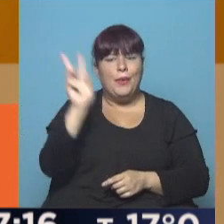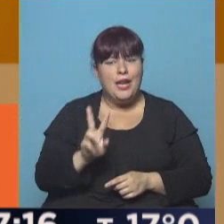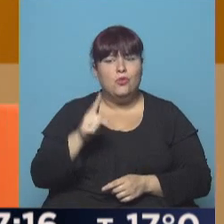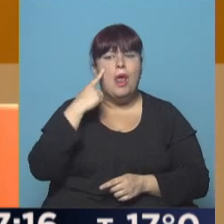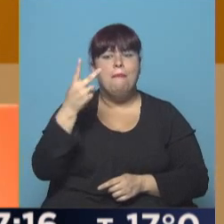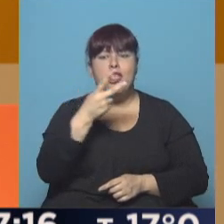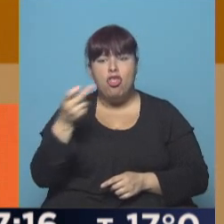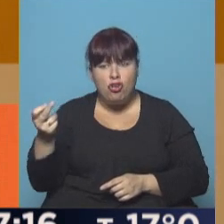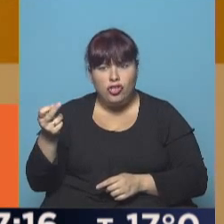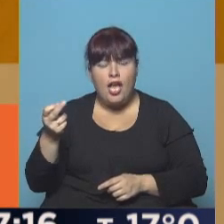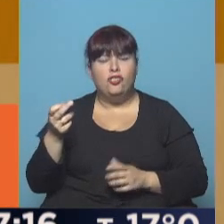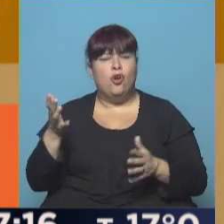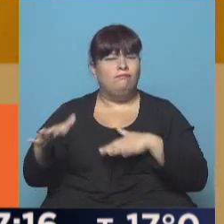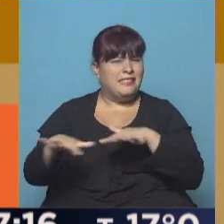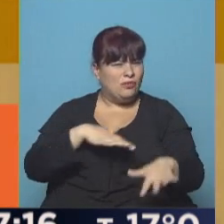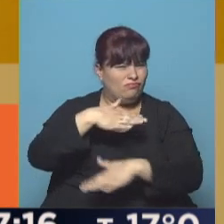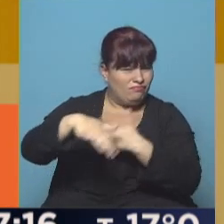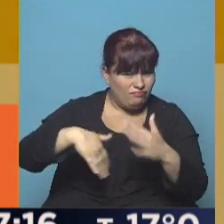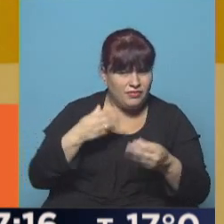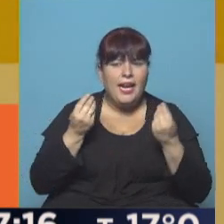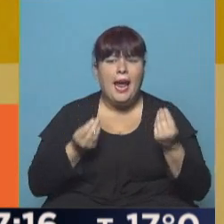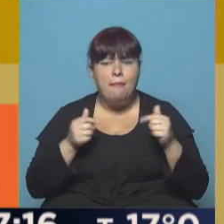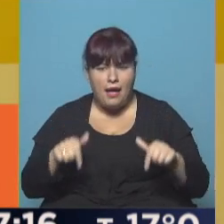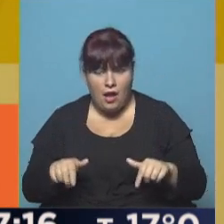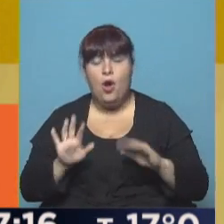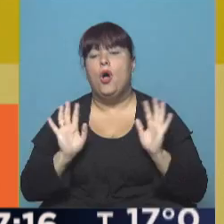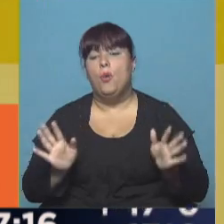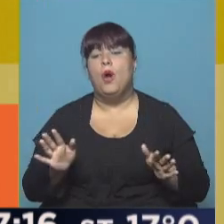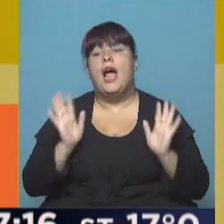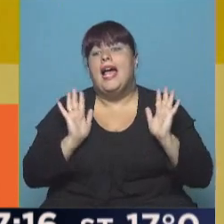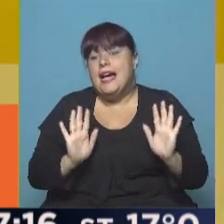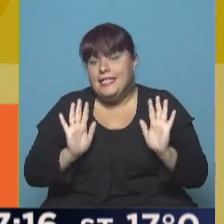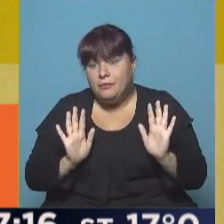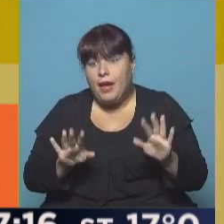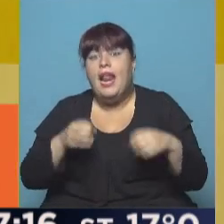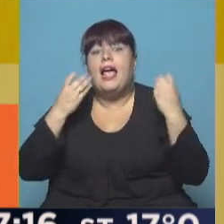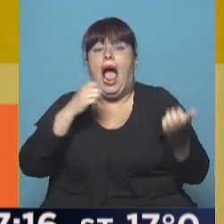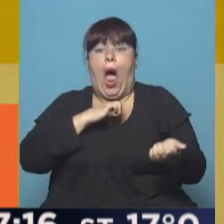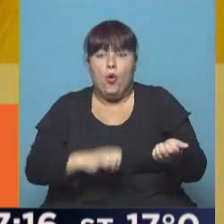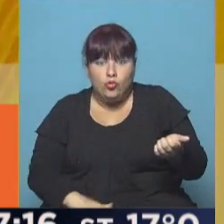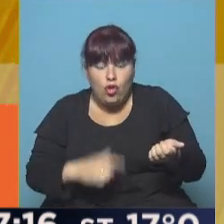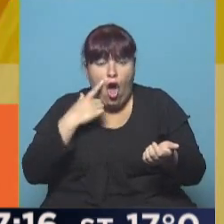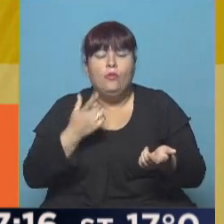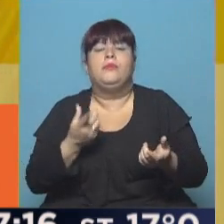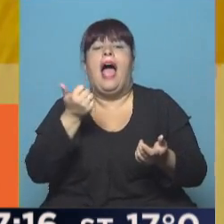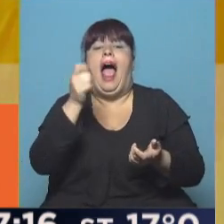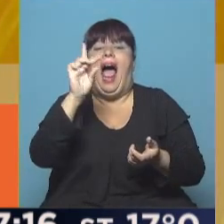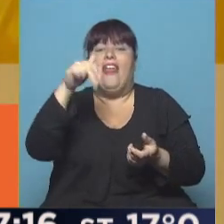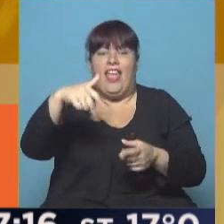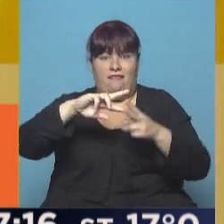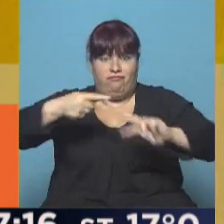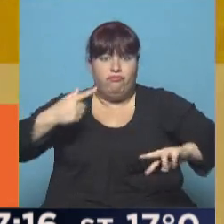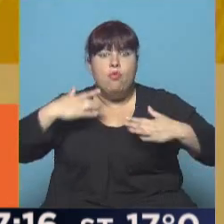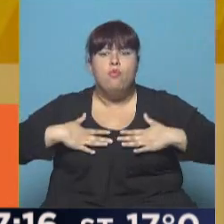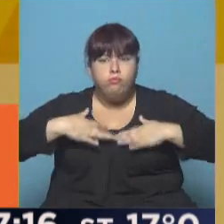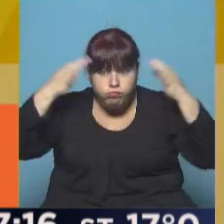al 1200 con toda esta situación. ¿Qué es lo que ocurre ahora? Bueno, a esperar el resultado de la autopsia, del ADN del cuerpo para